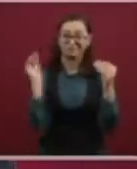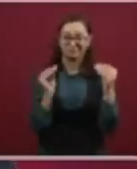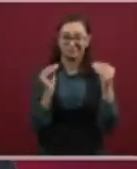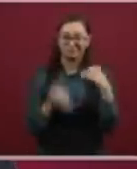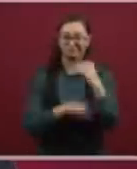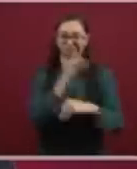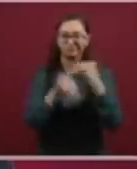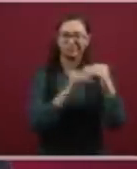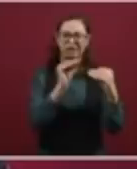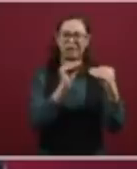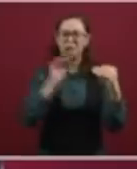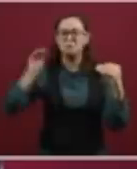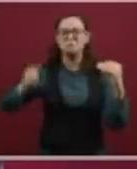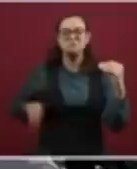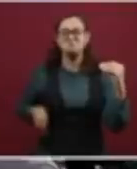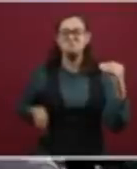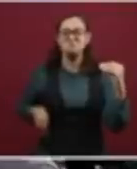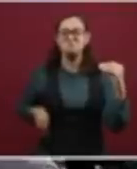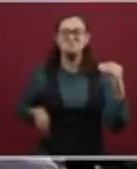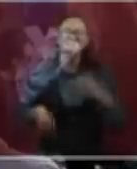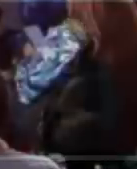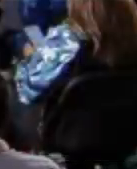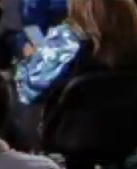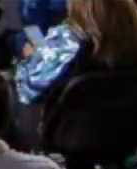Nosotros no queremos pleito.